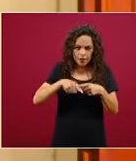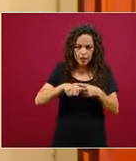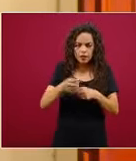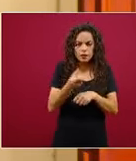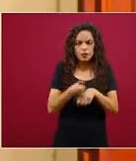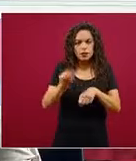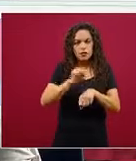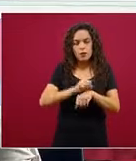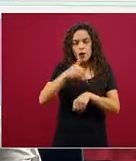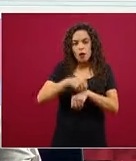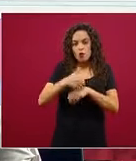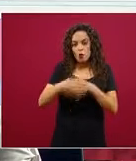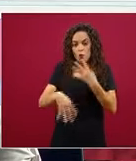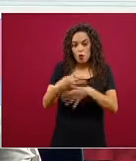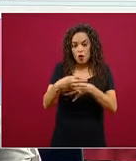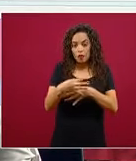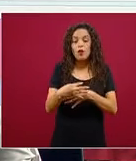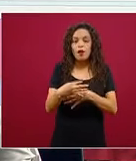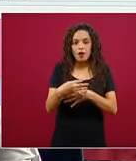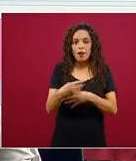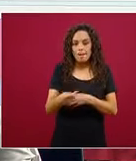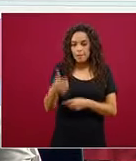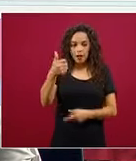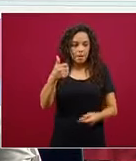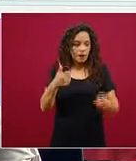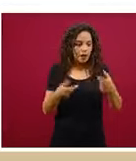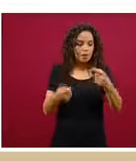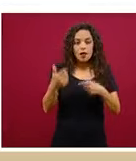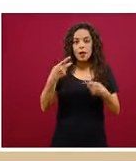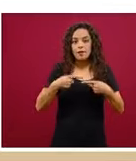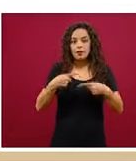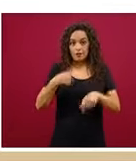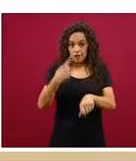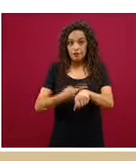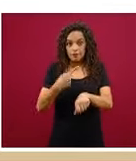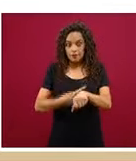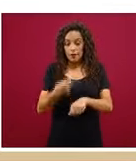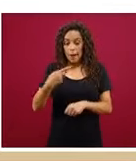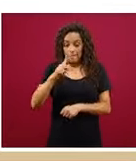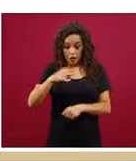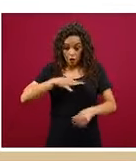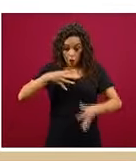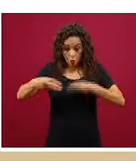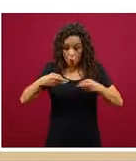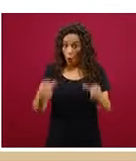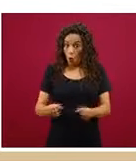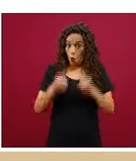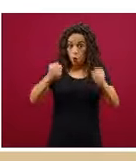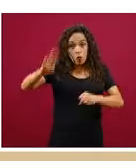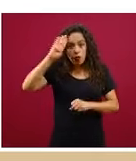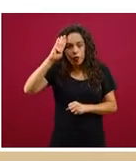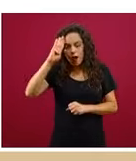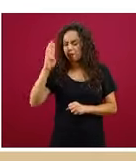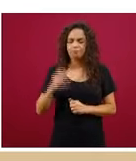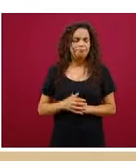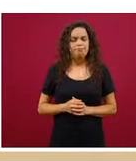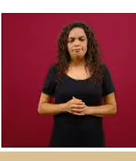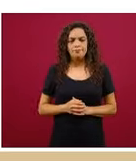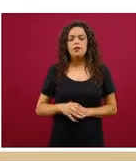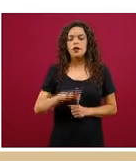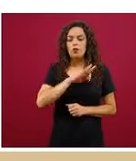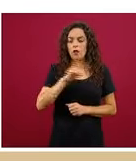semana 14, semana 15. Hay primero una transmisión no tan importante, luego hay un incremento que lo vemos representado entre